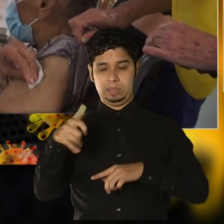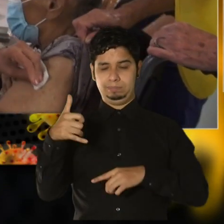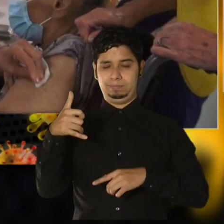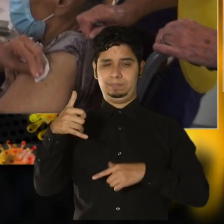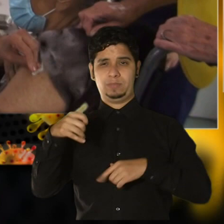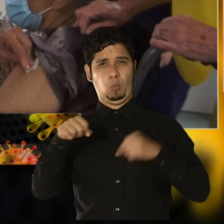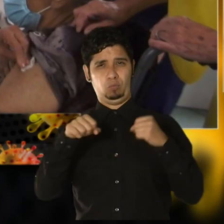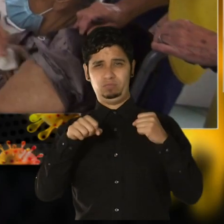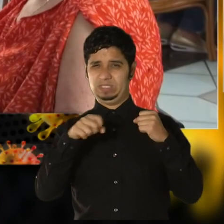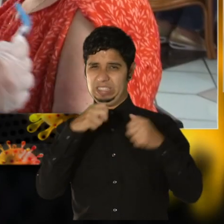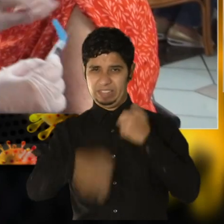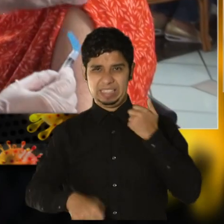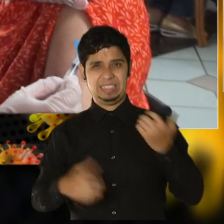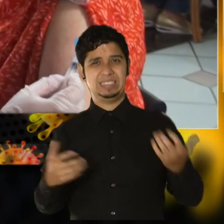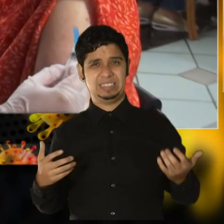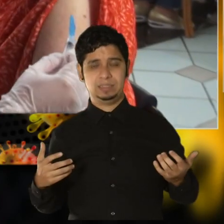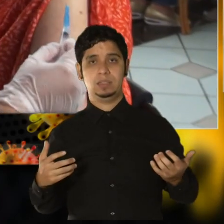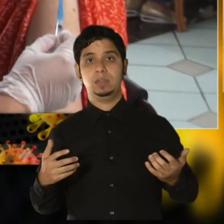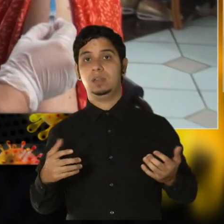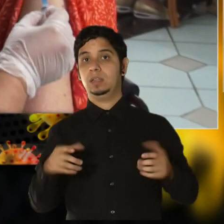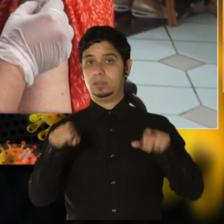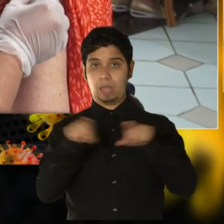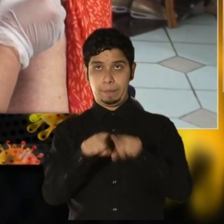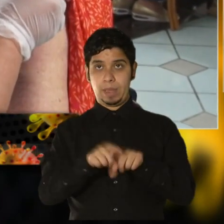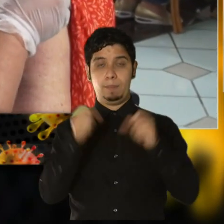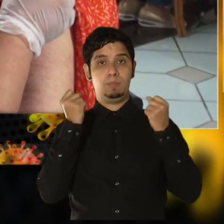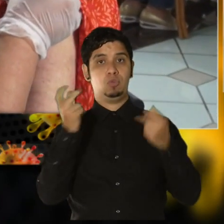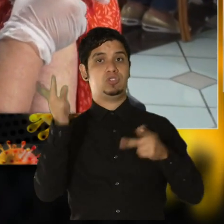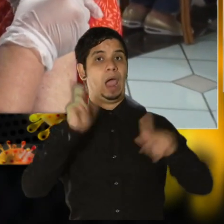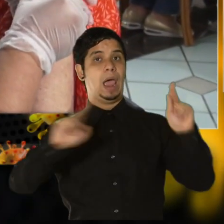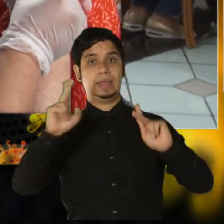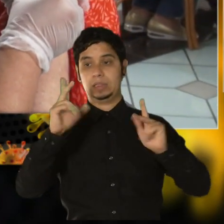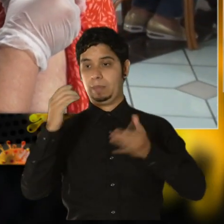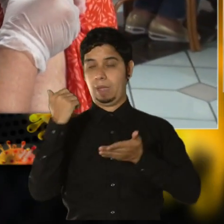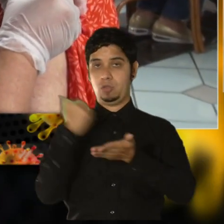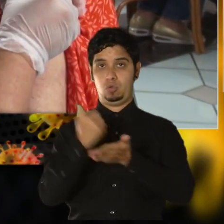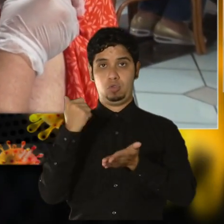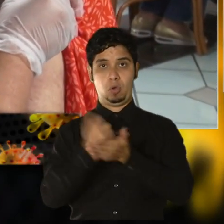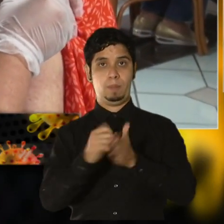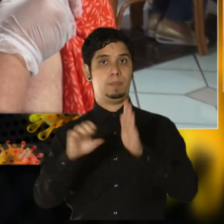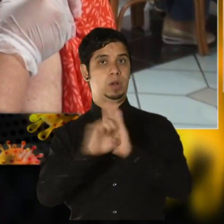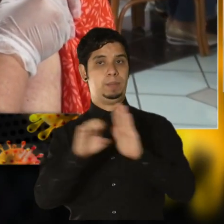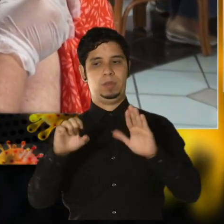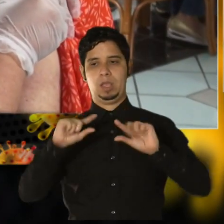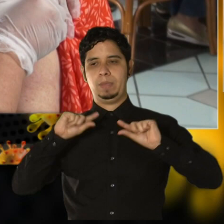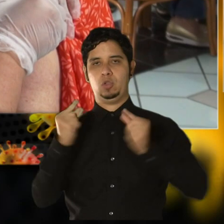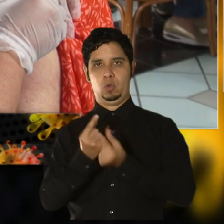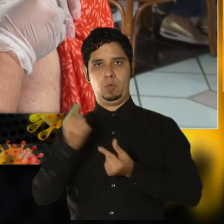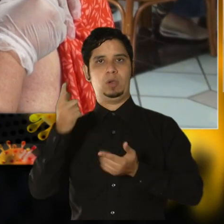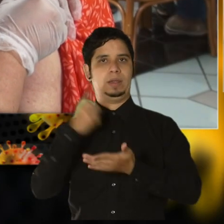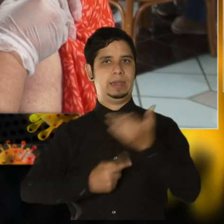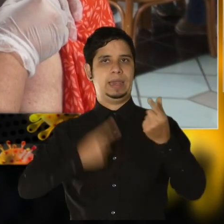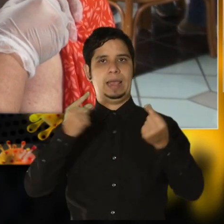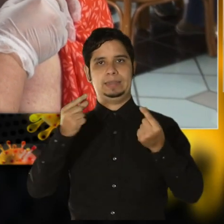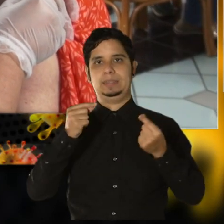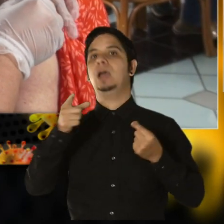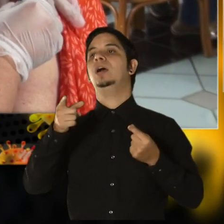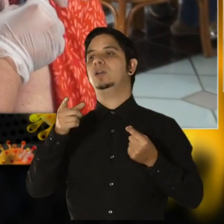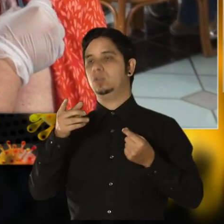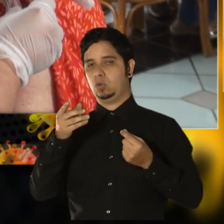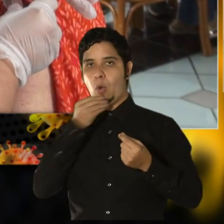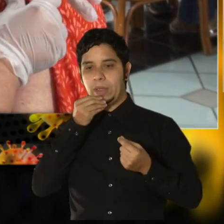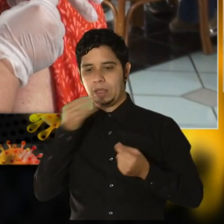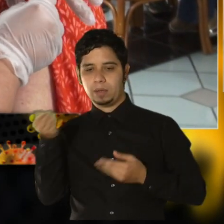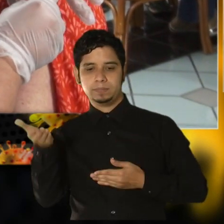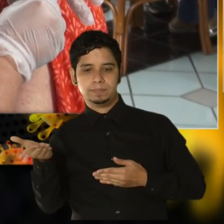hubieron personas que me ayudaron, parte de mi grupo, ¿verdad? Me dejaban lo que podía comer o lo que me podían traer en la